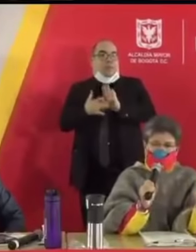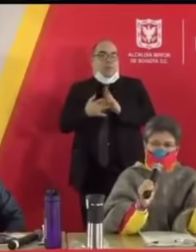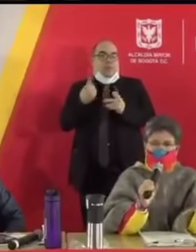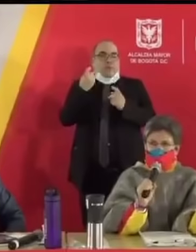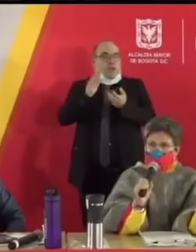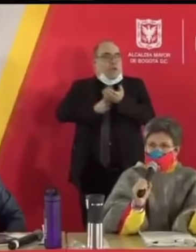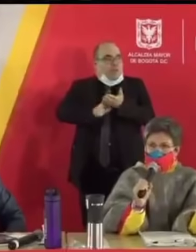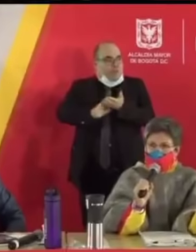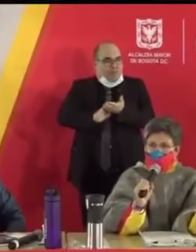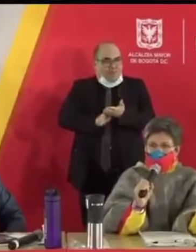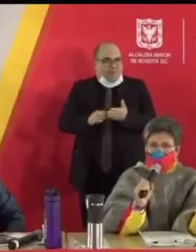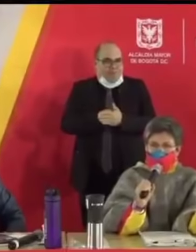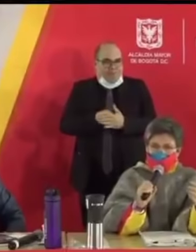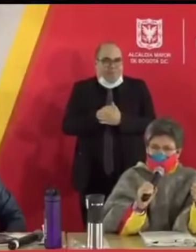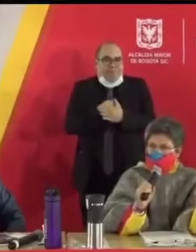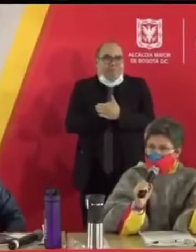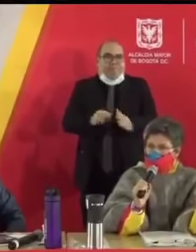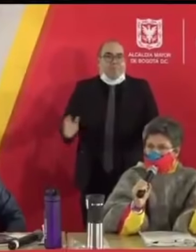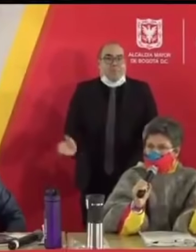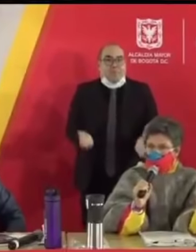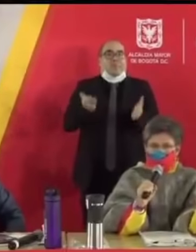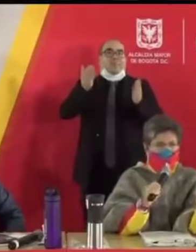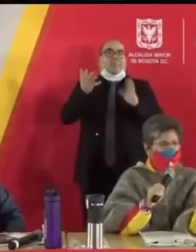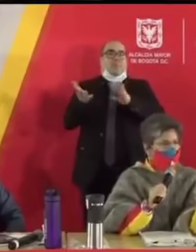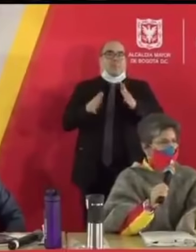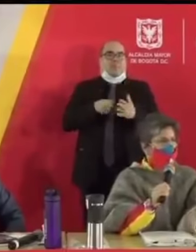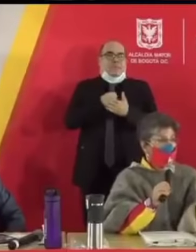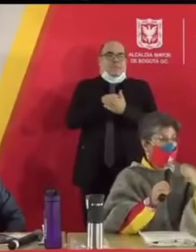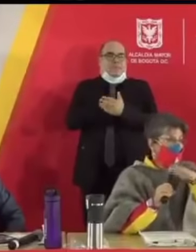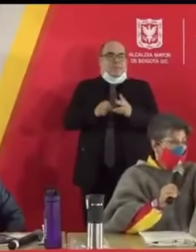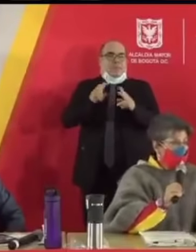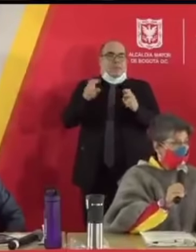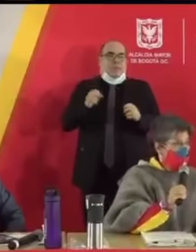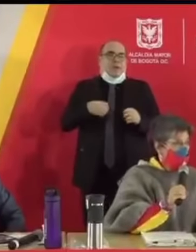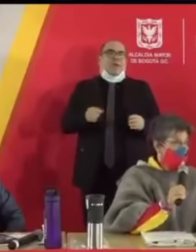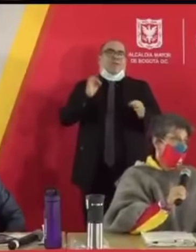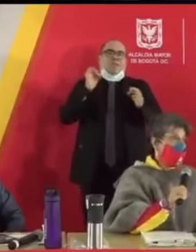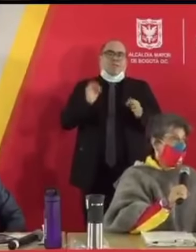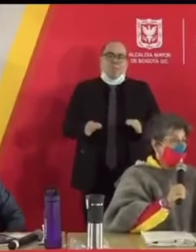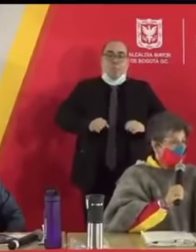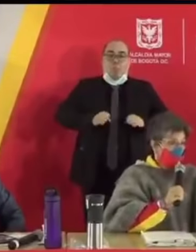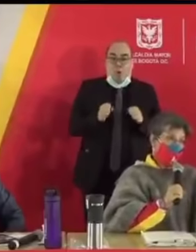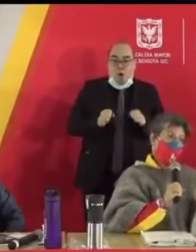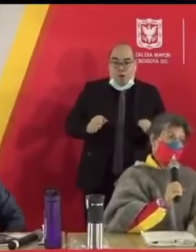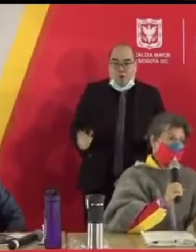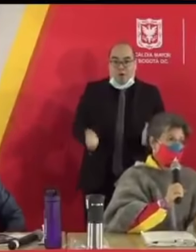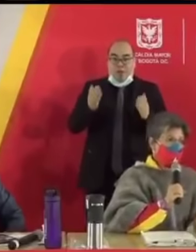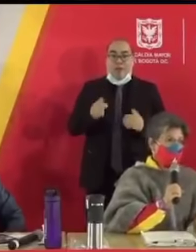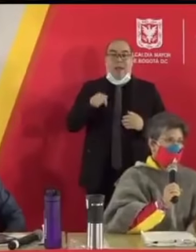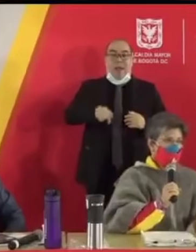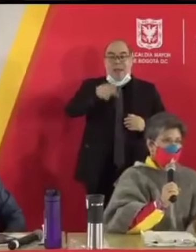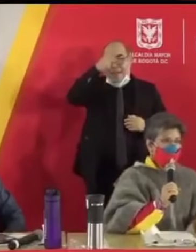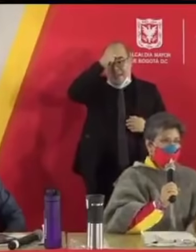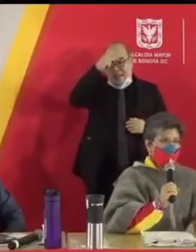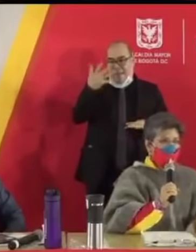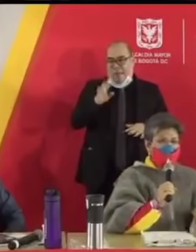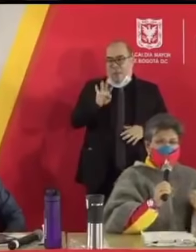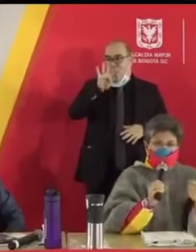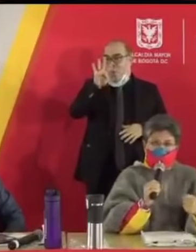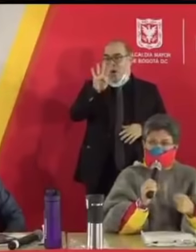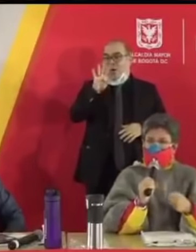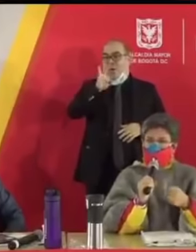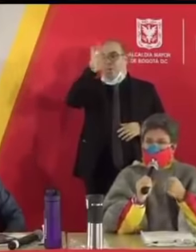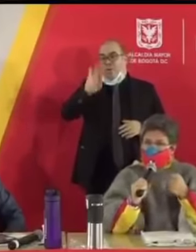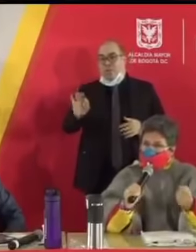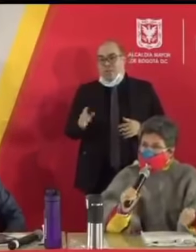sino que han empeorado respecto al año anterior, que es el homicidio. En que en Bogotá ha crecido el 1%, en Kennedy el 4%. Ahí hay